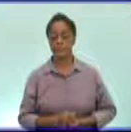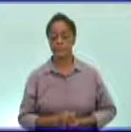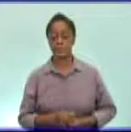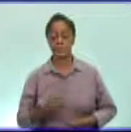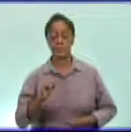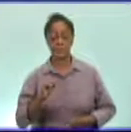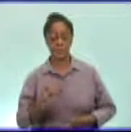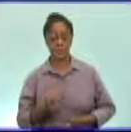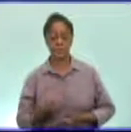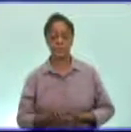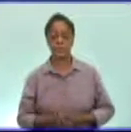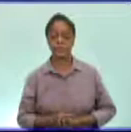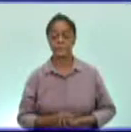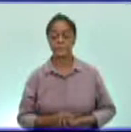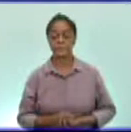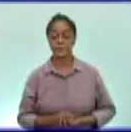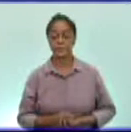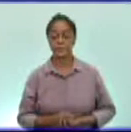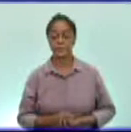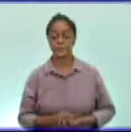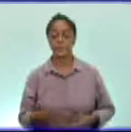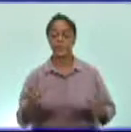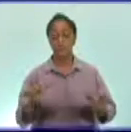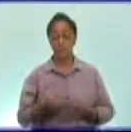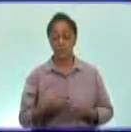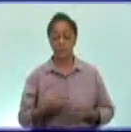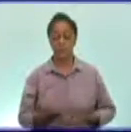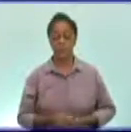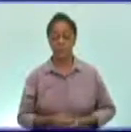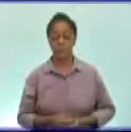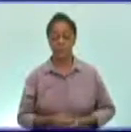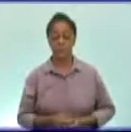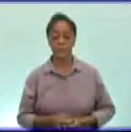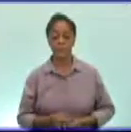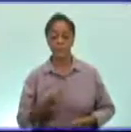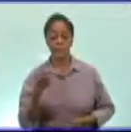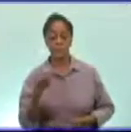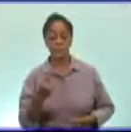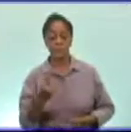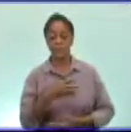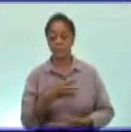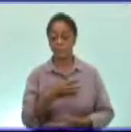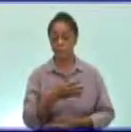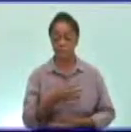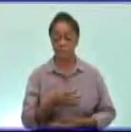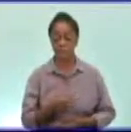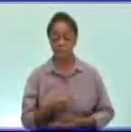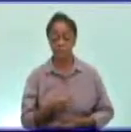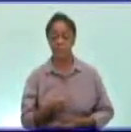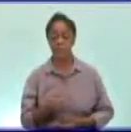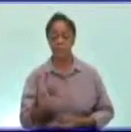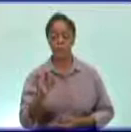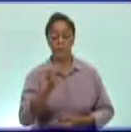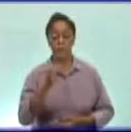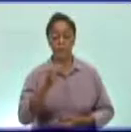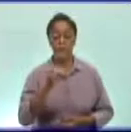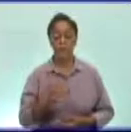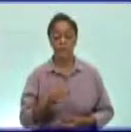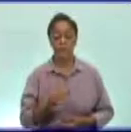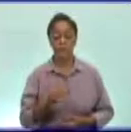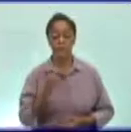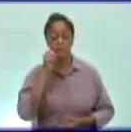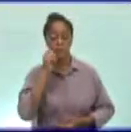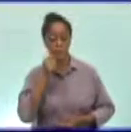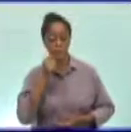Dice así: completa. Un pez, la mosca y el